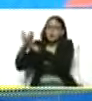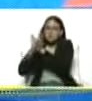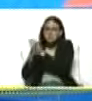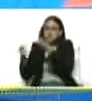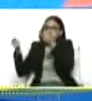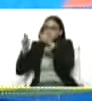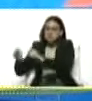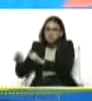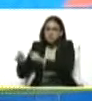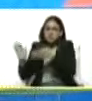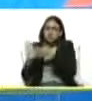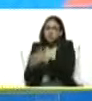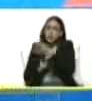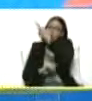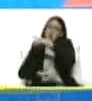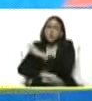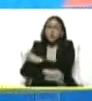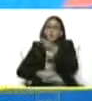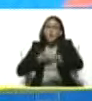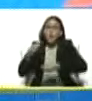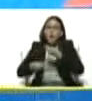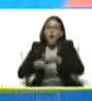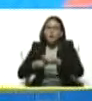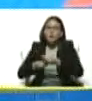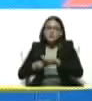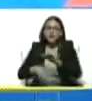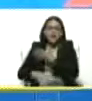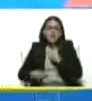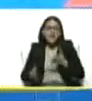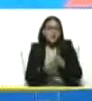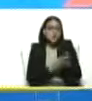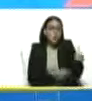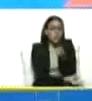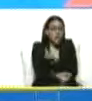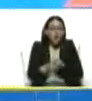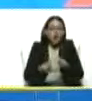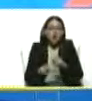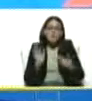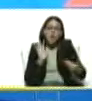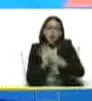de que la extrema derecha tomó la economía como campo de batalla